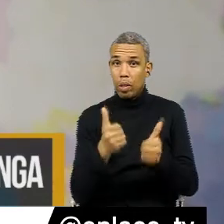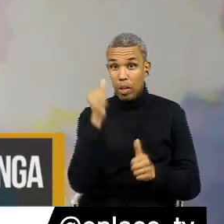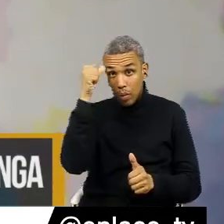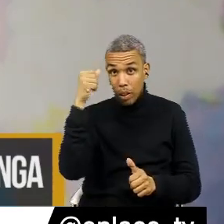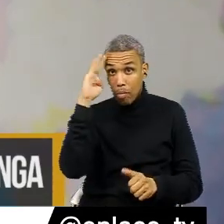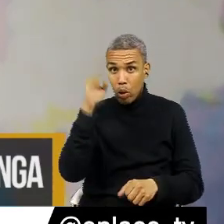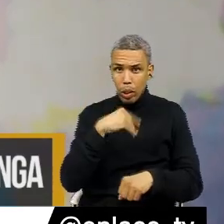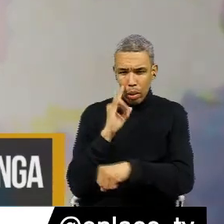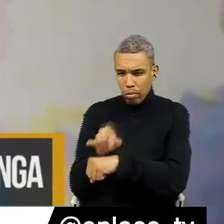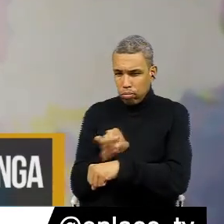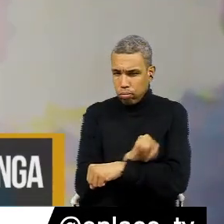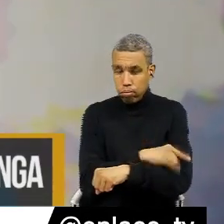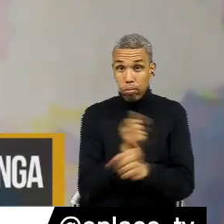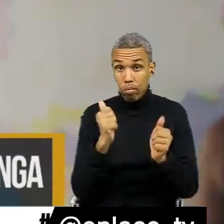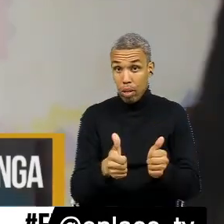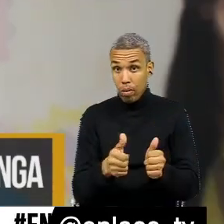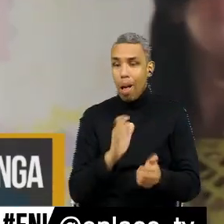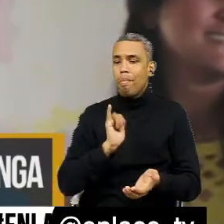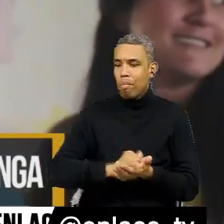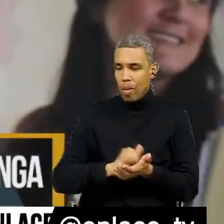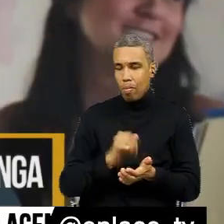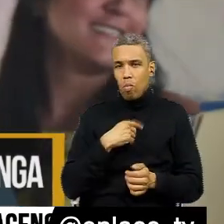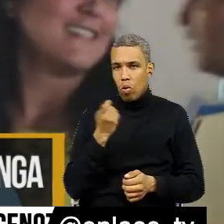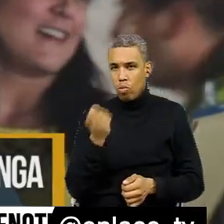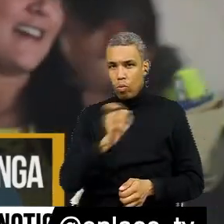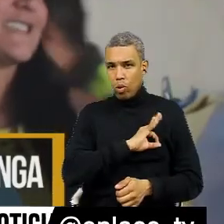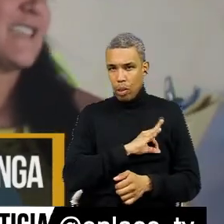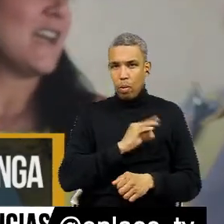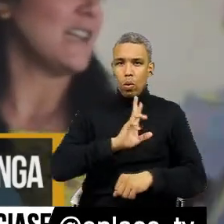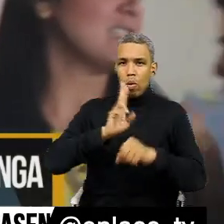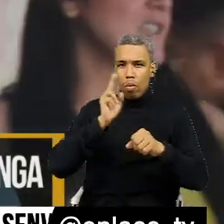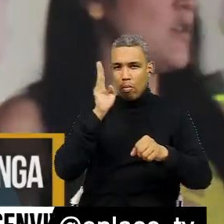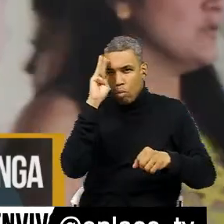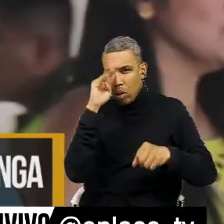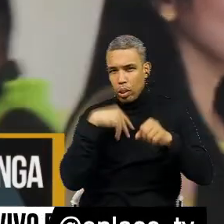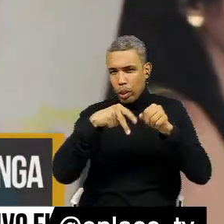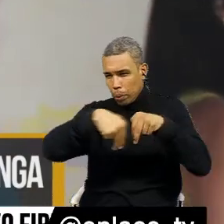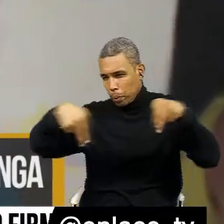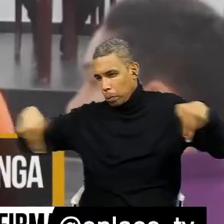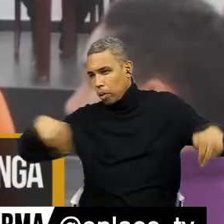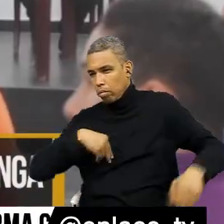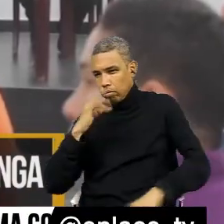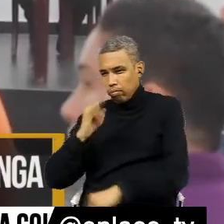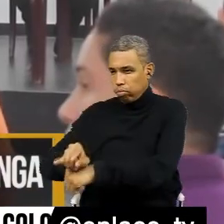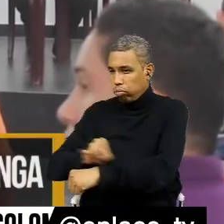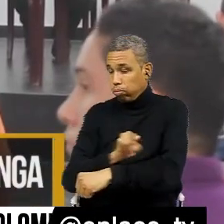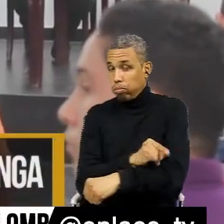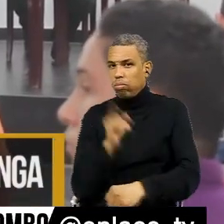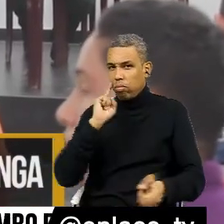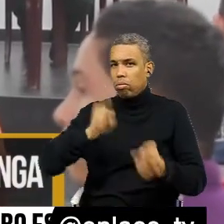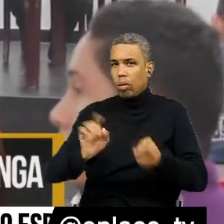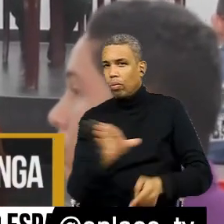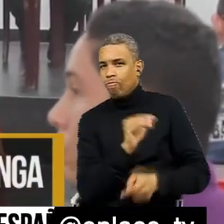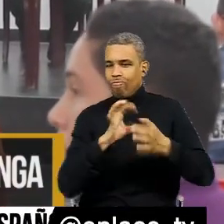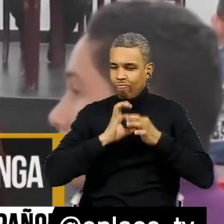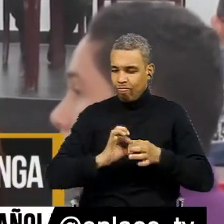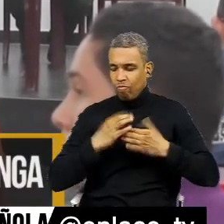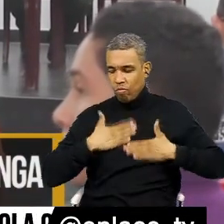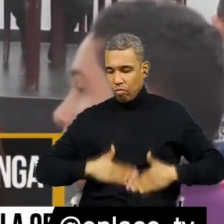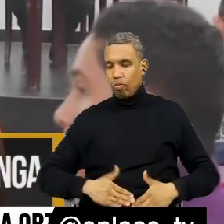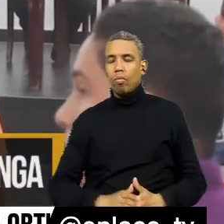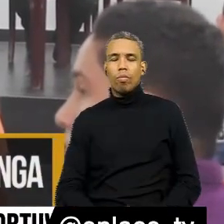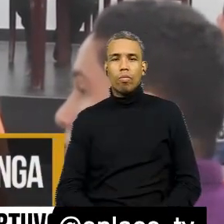barranqueños, no solamente los que vienen al estadio, sino todos los que vienen a la fiesta del fútbol. La apertura de frontera se determinó hoy en